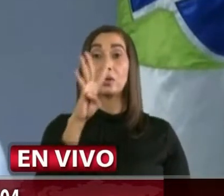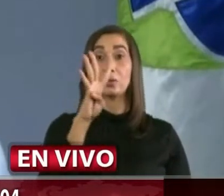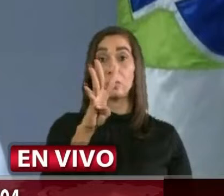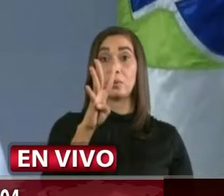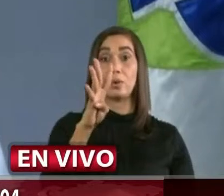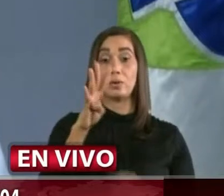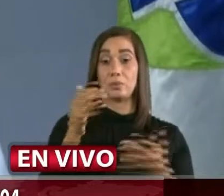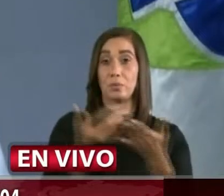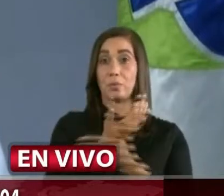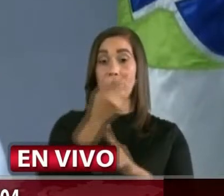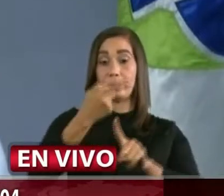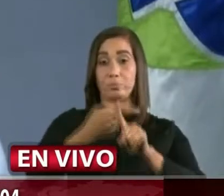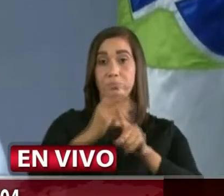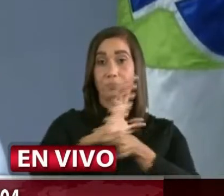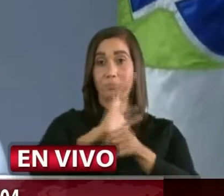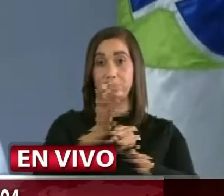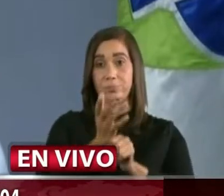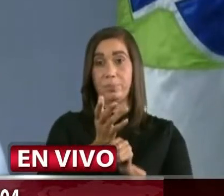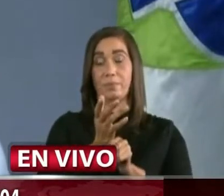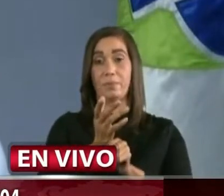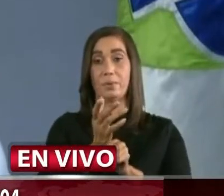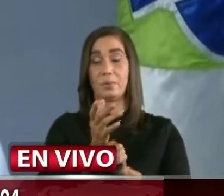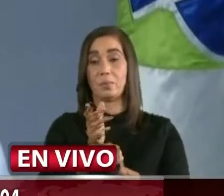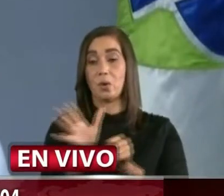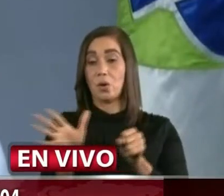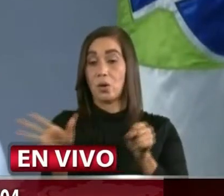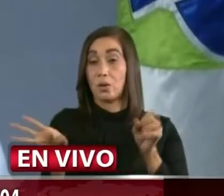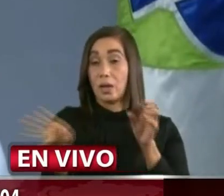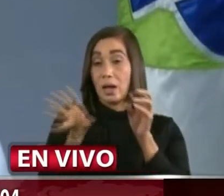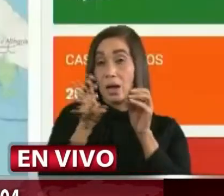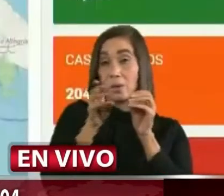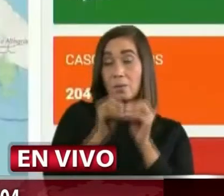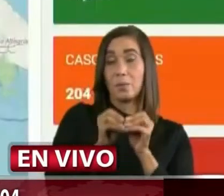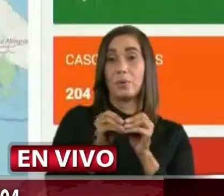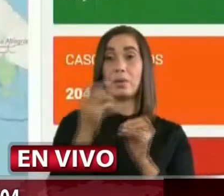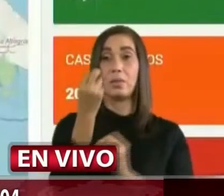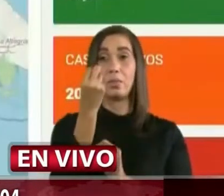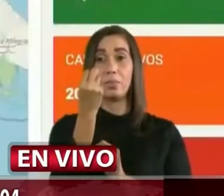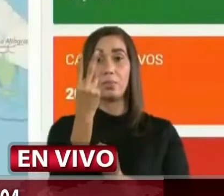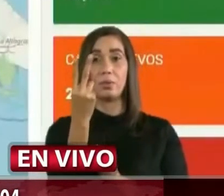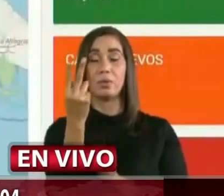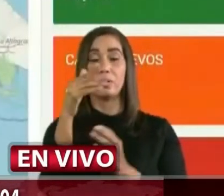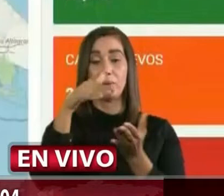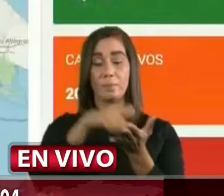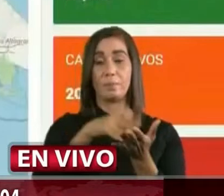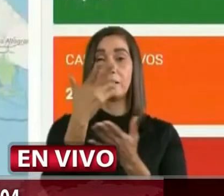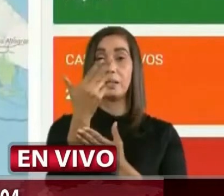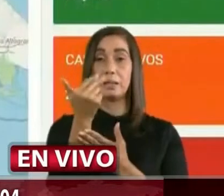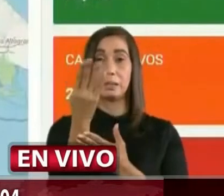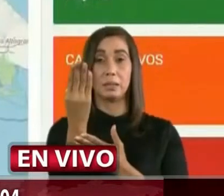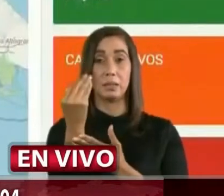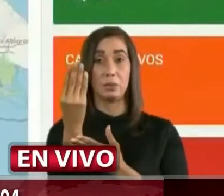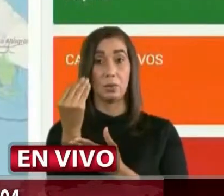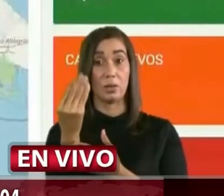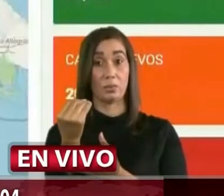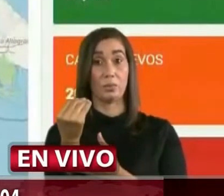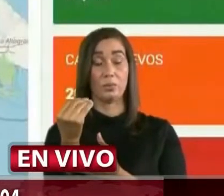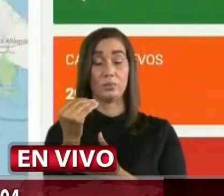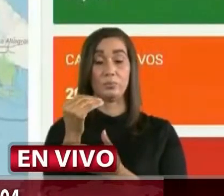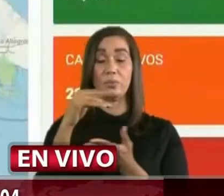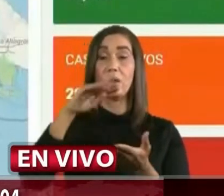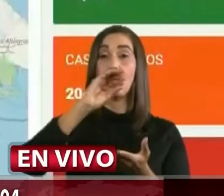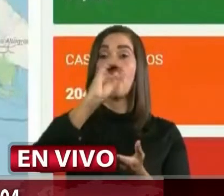204 casos nuevos, totalizando acumulados de 12,314, una tasa